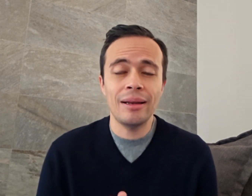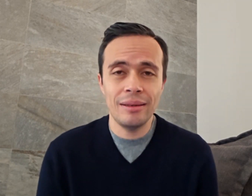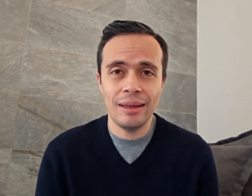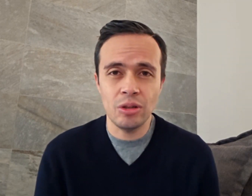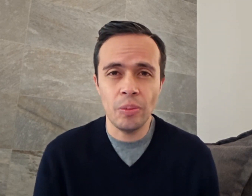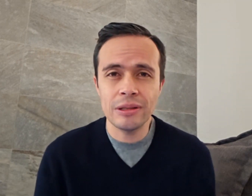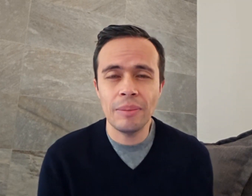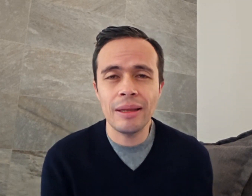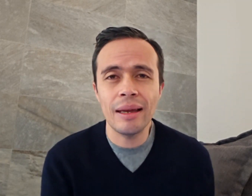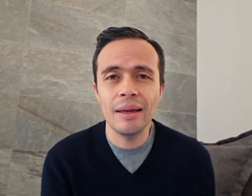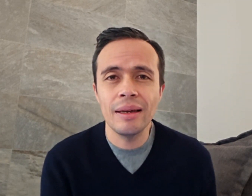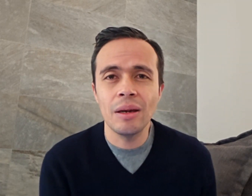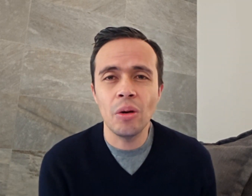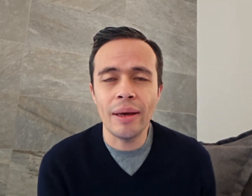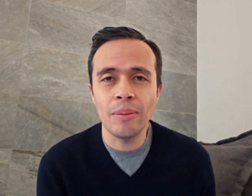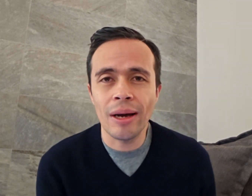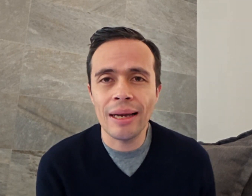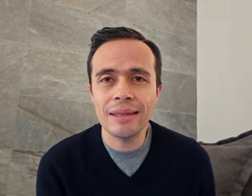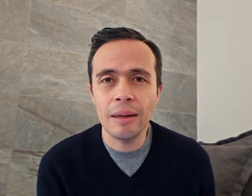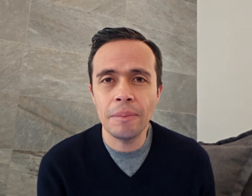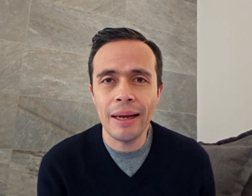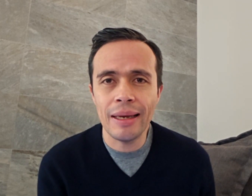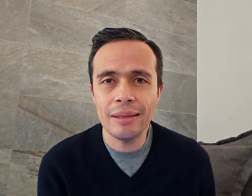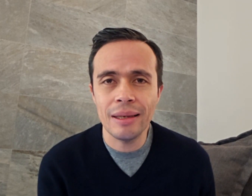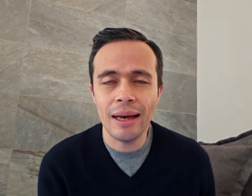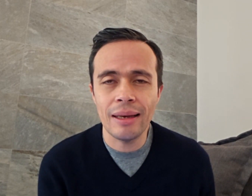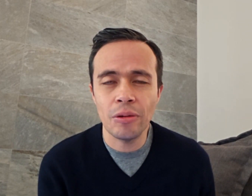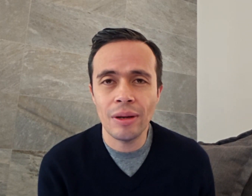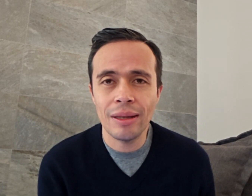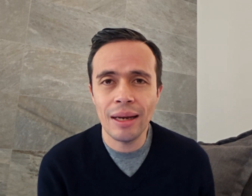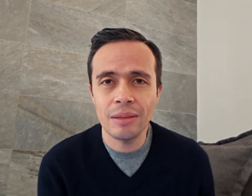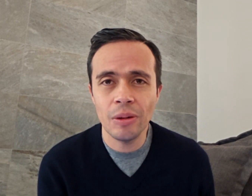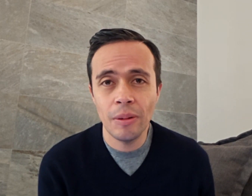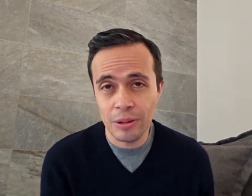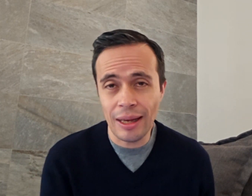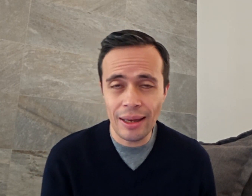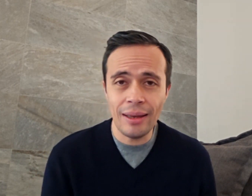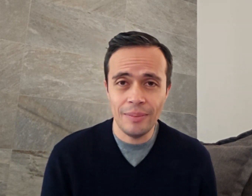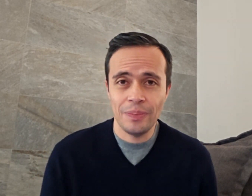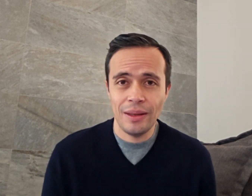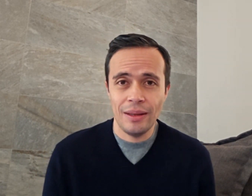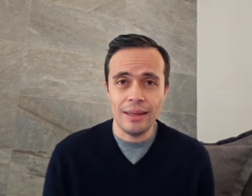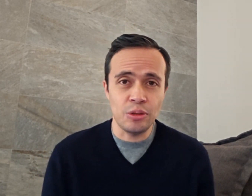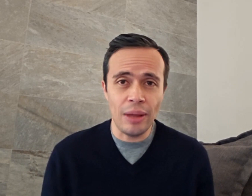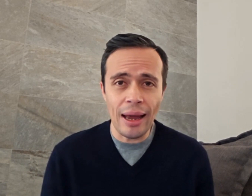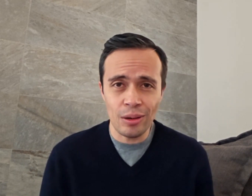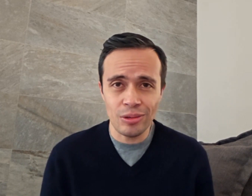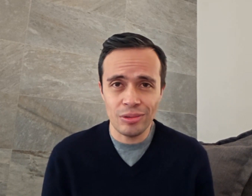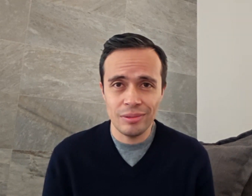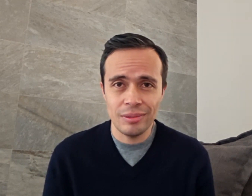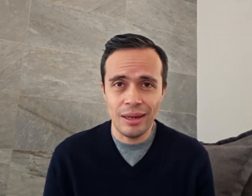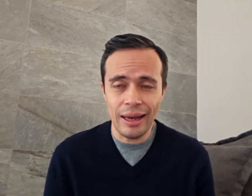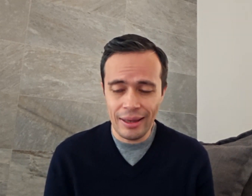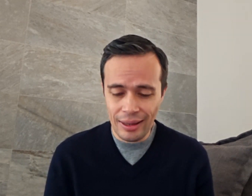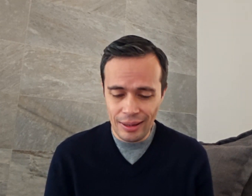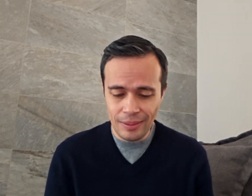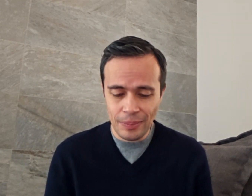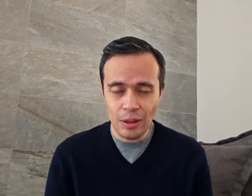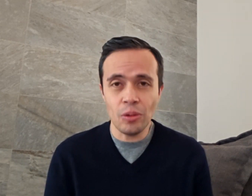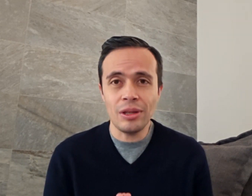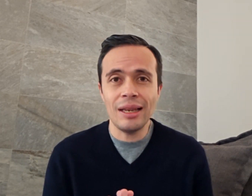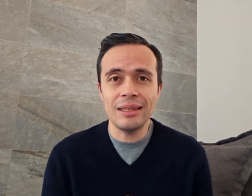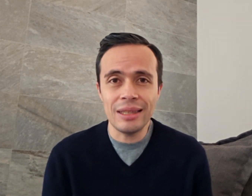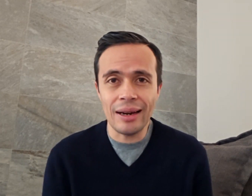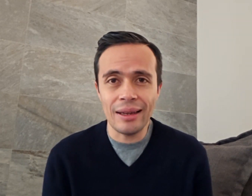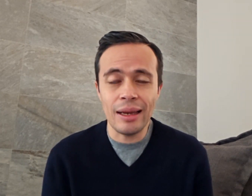que hablan de que supuestamente no hay democracia en el país y que hay autoritarismo, pues hay que desnudarlos, hay